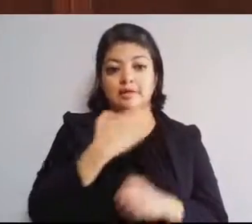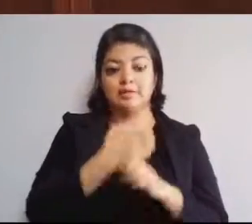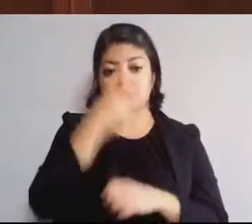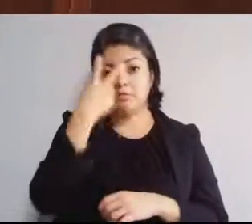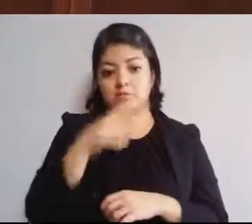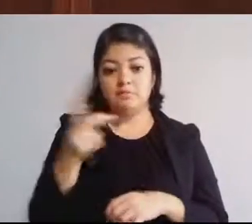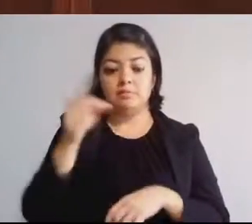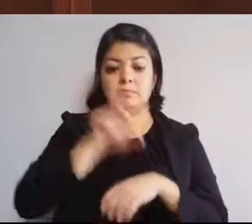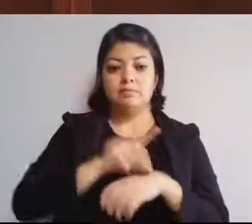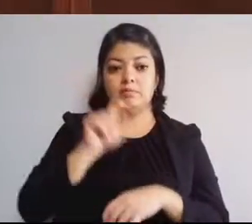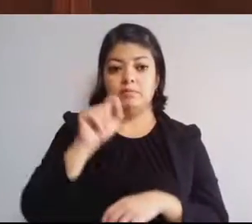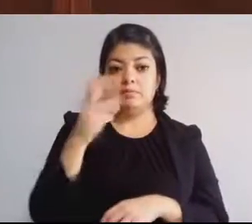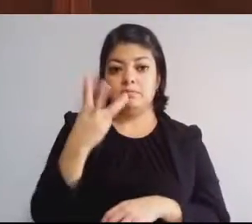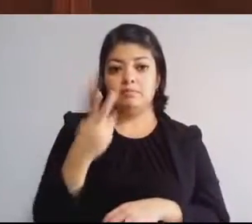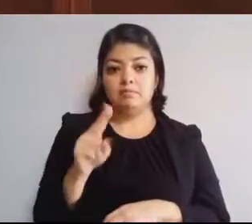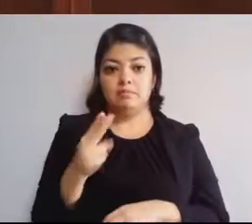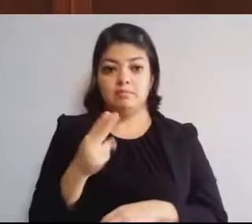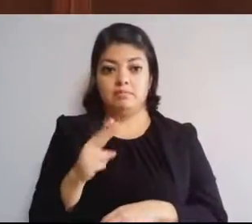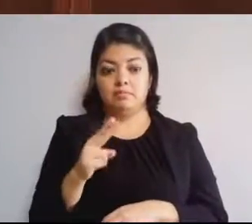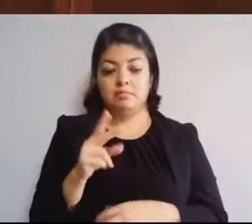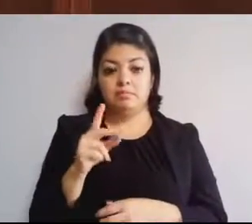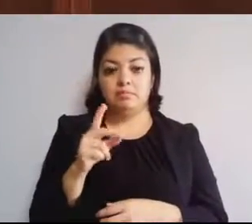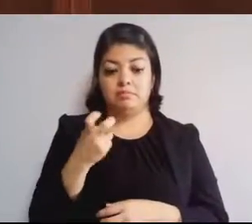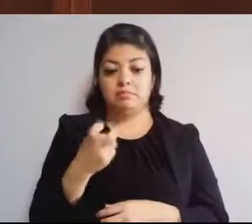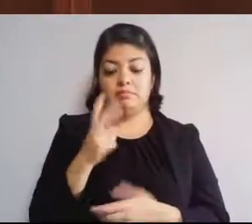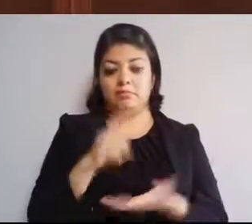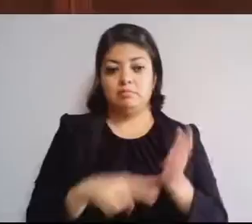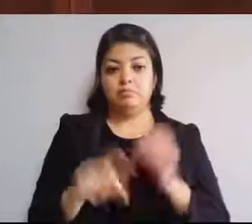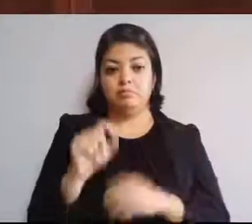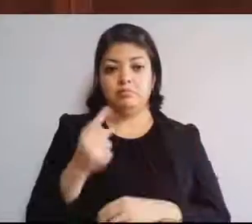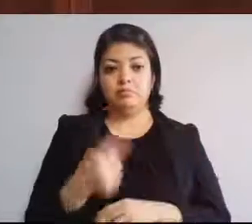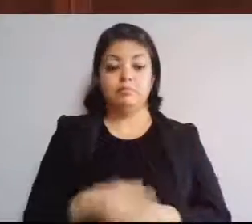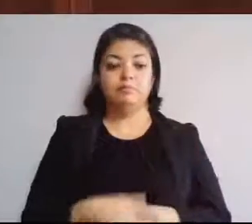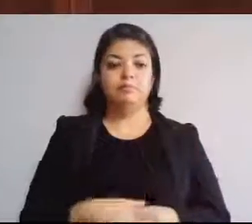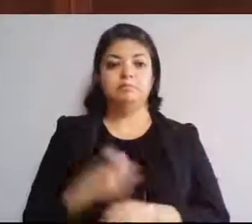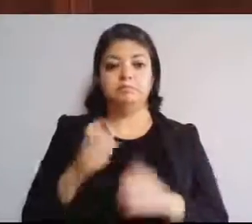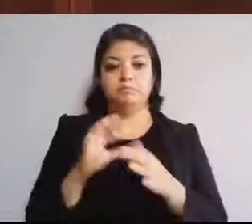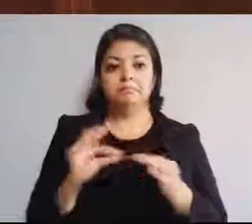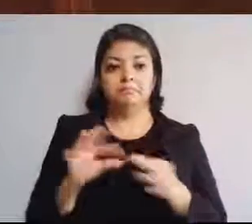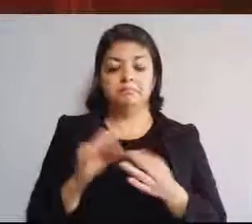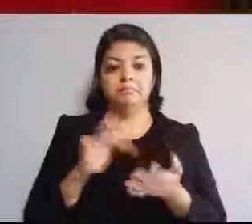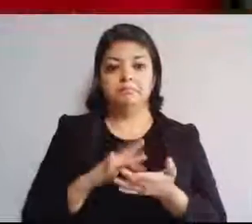23 días del mes de noviembre del año 2021. Es cuanto. Gracias.